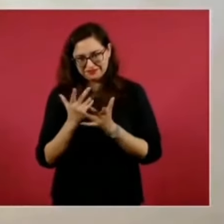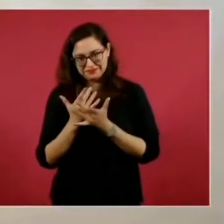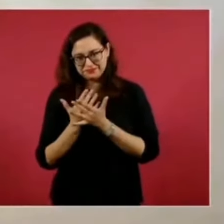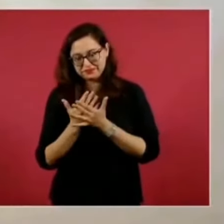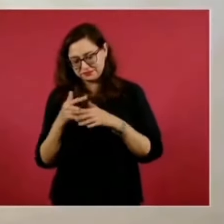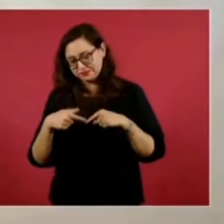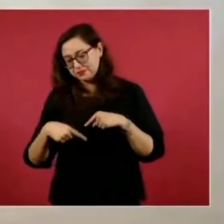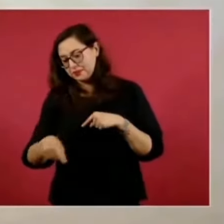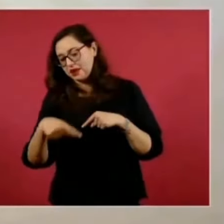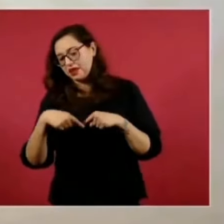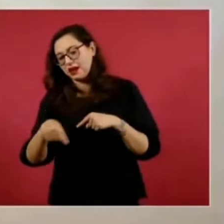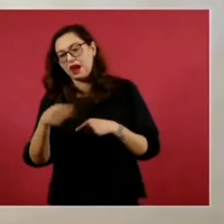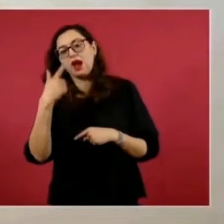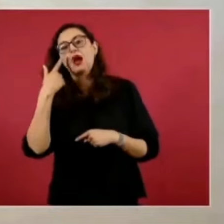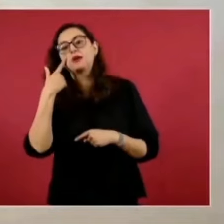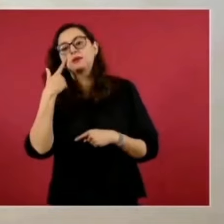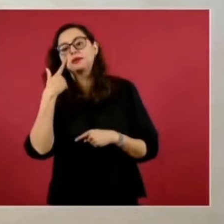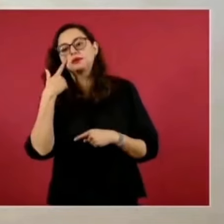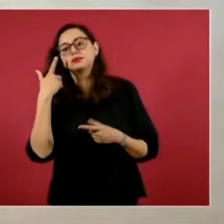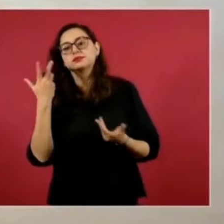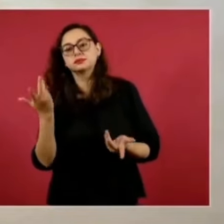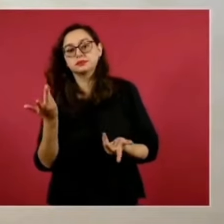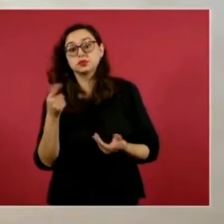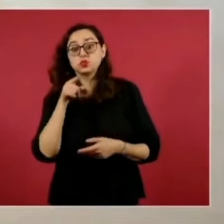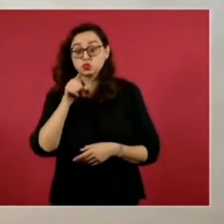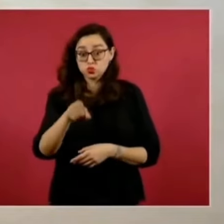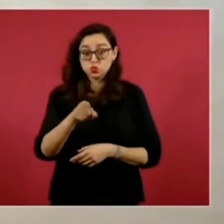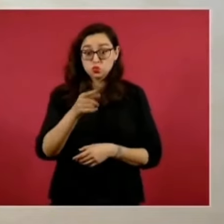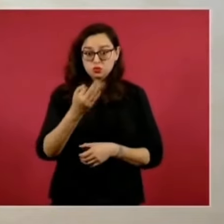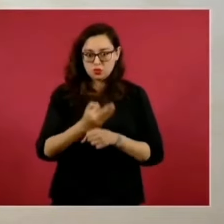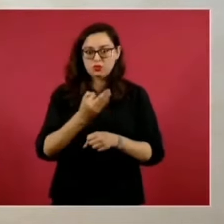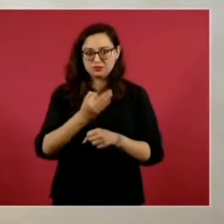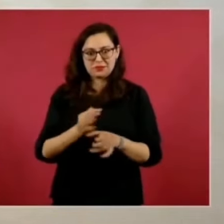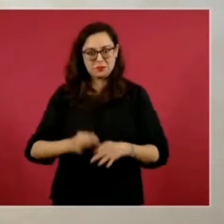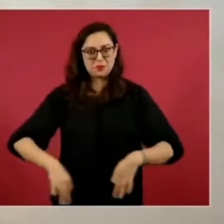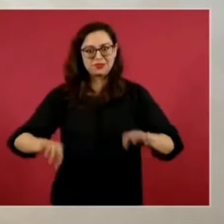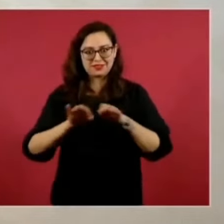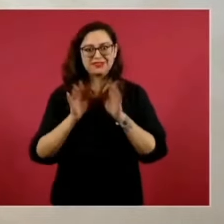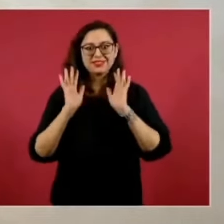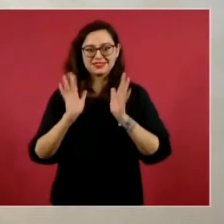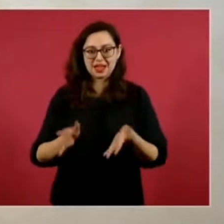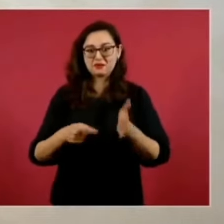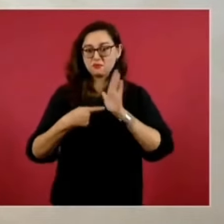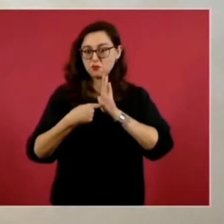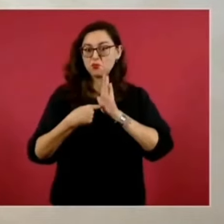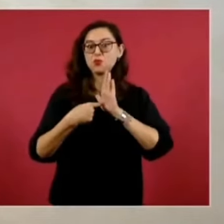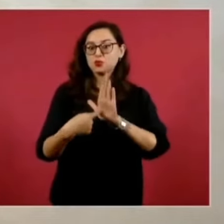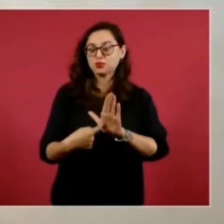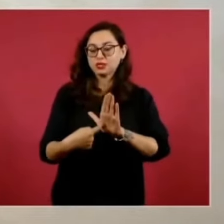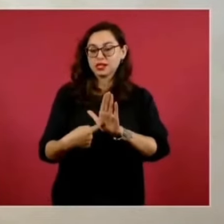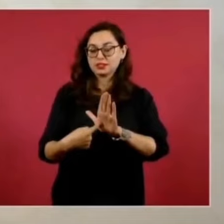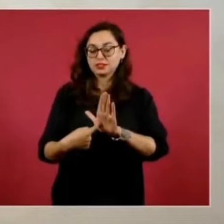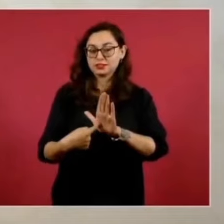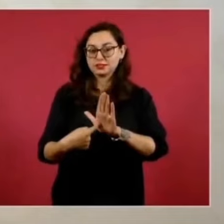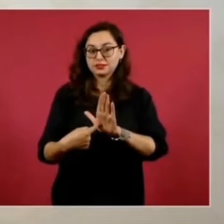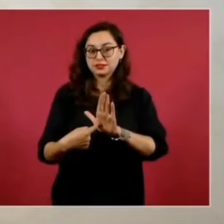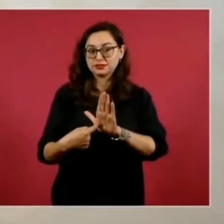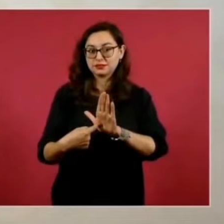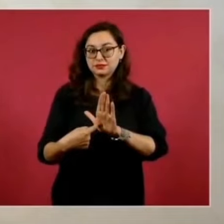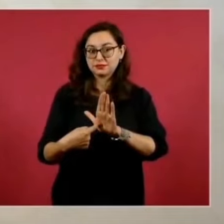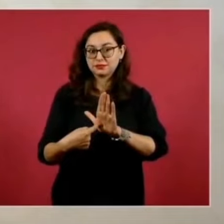importante también es que ya lo expresaste no quiere decir